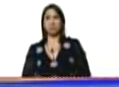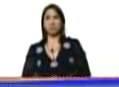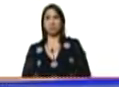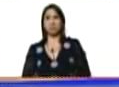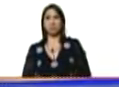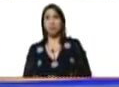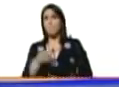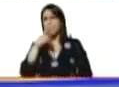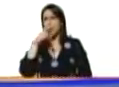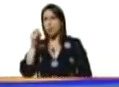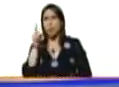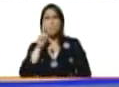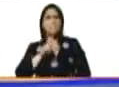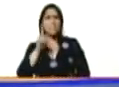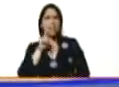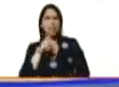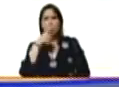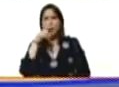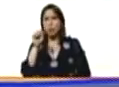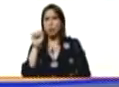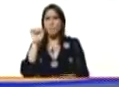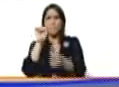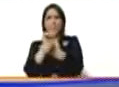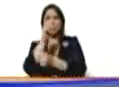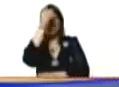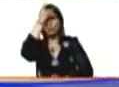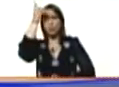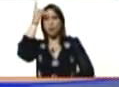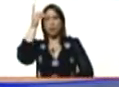Maduro miente, Maduro tiene preso a Diosdado.